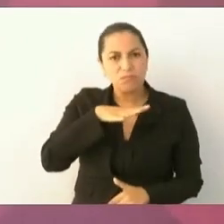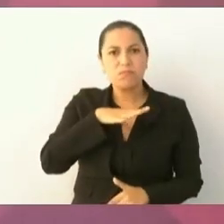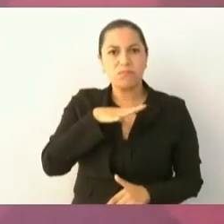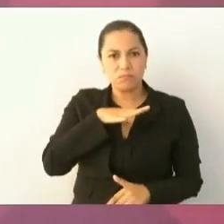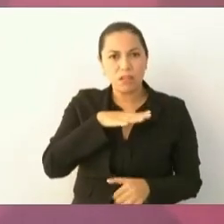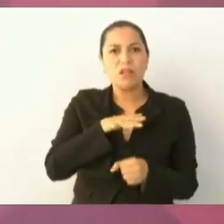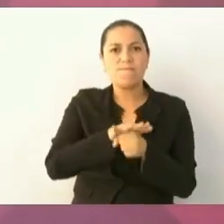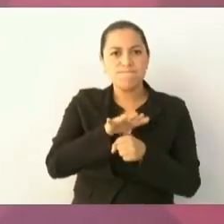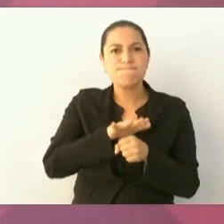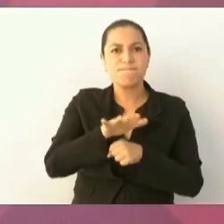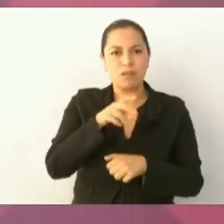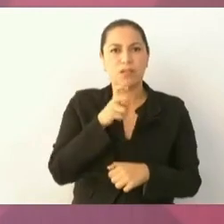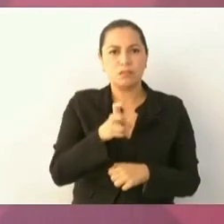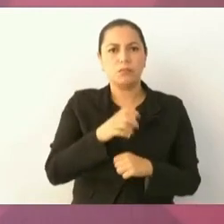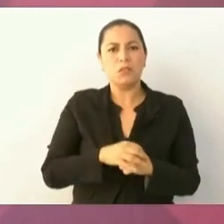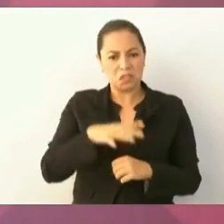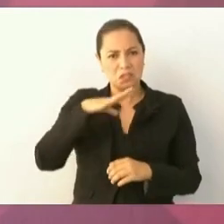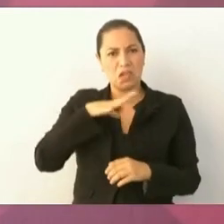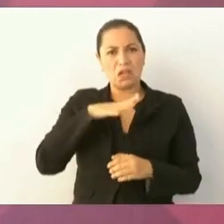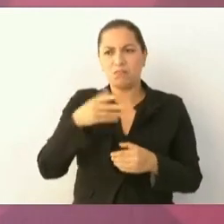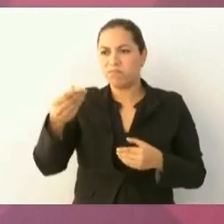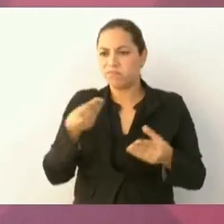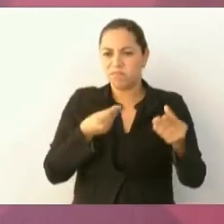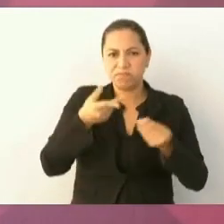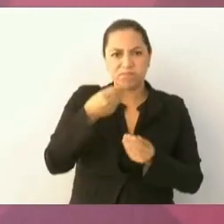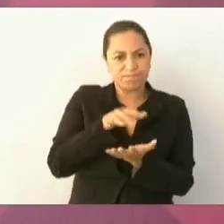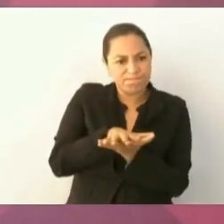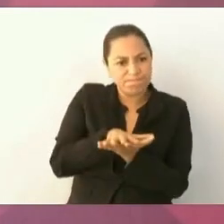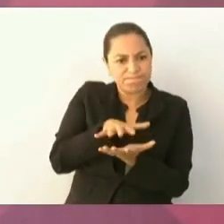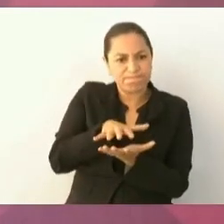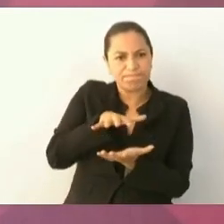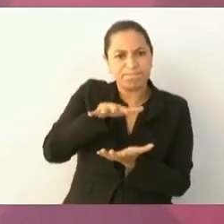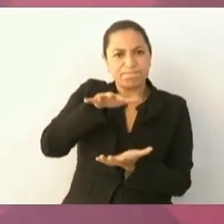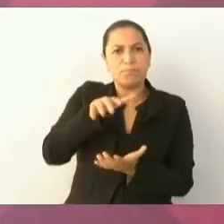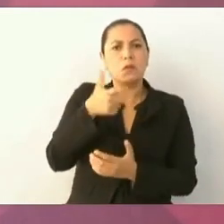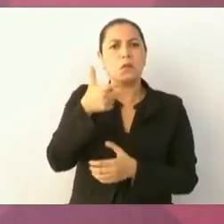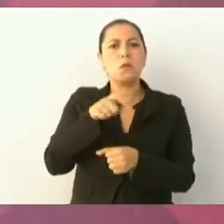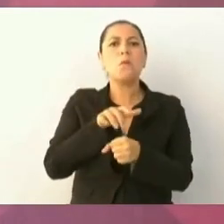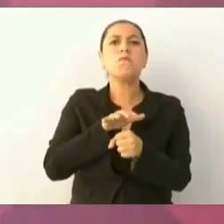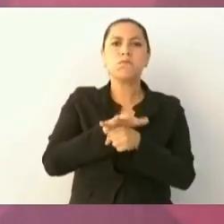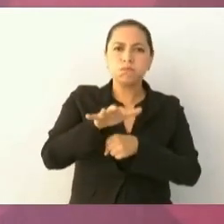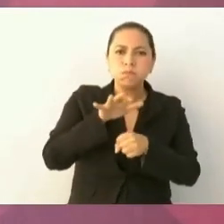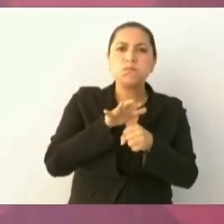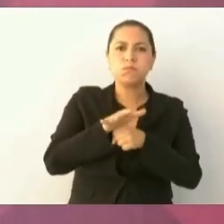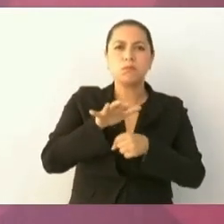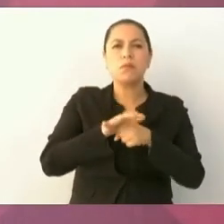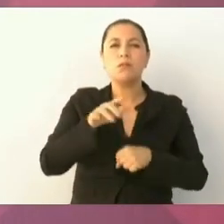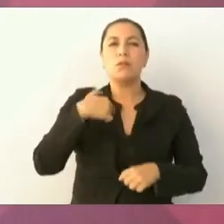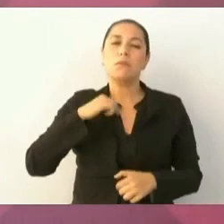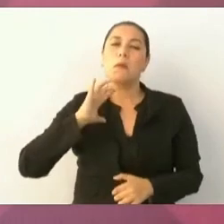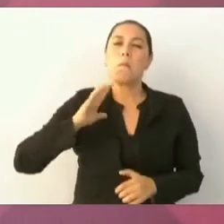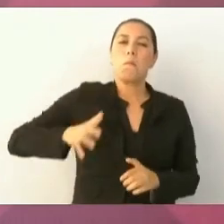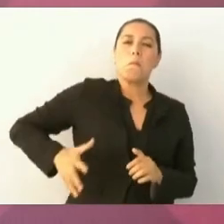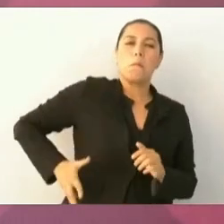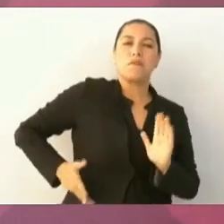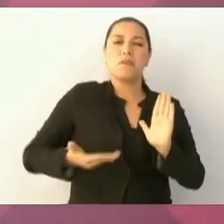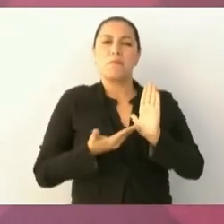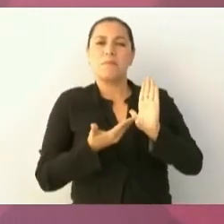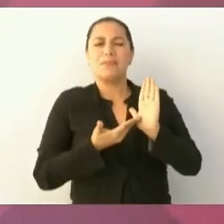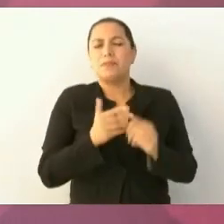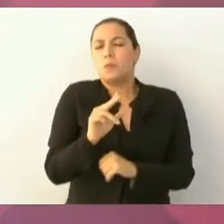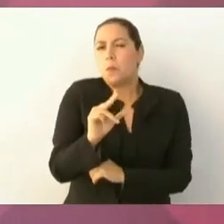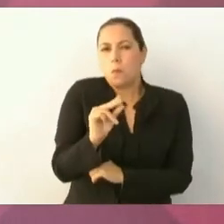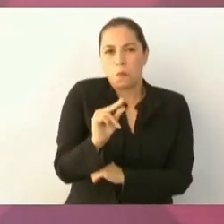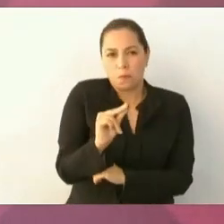Tenemos ingresos suficientes. No es para presumir, pero